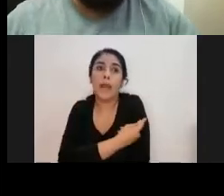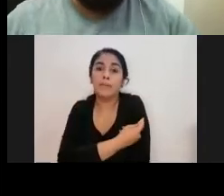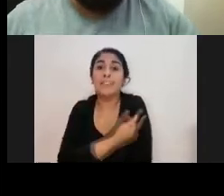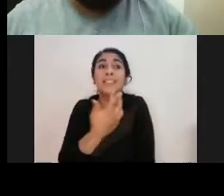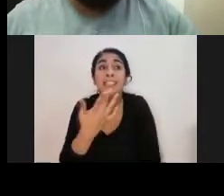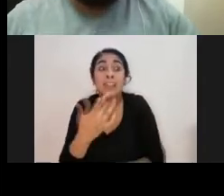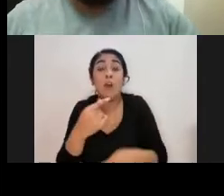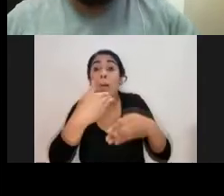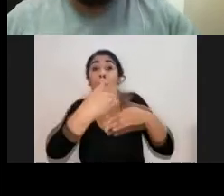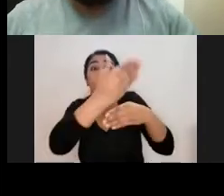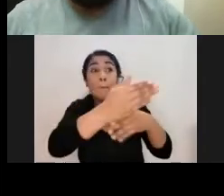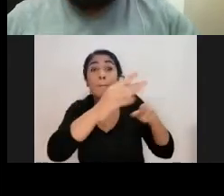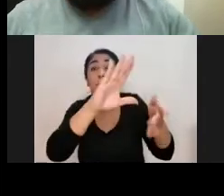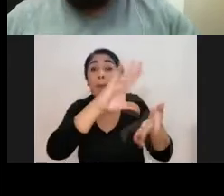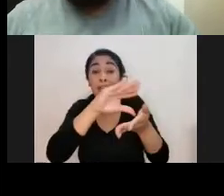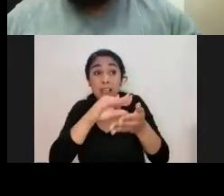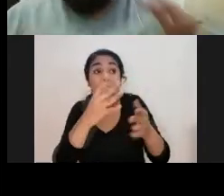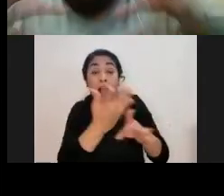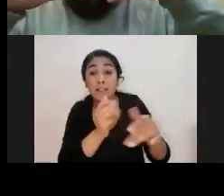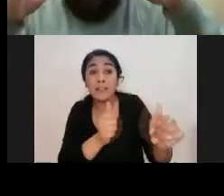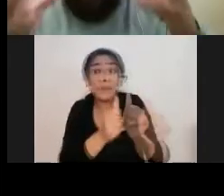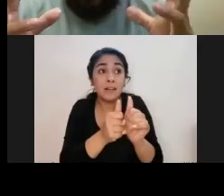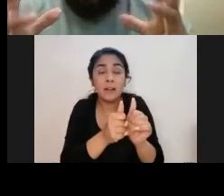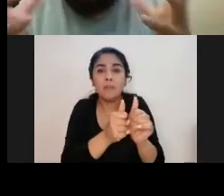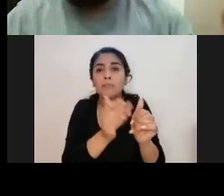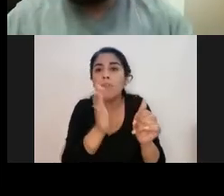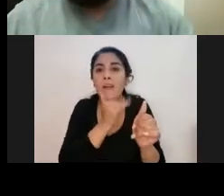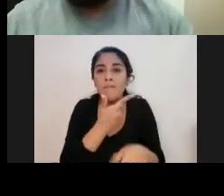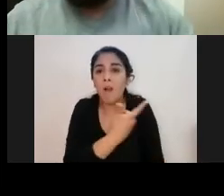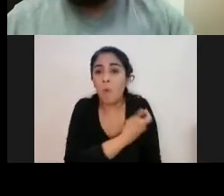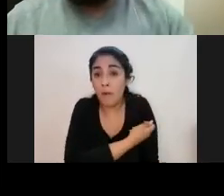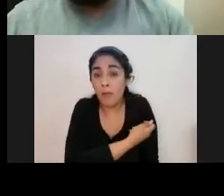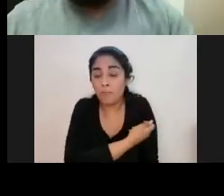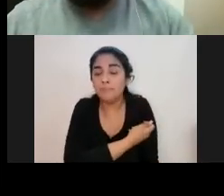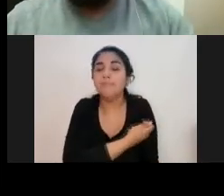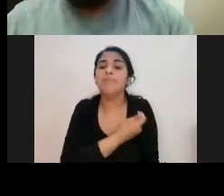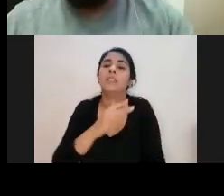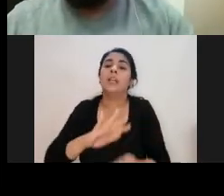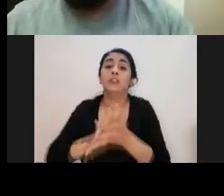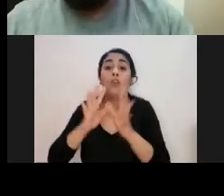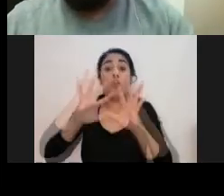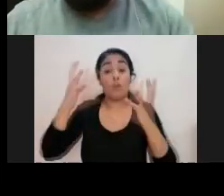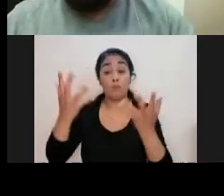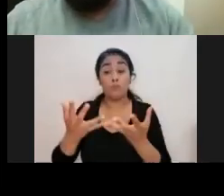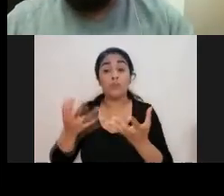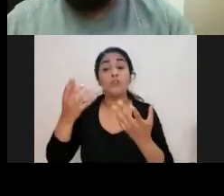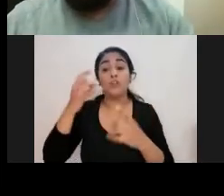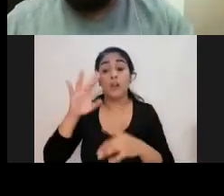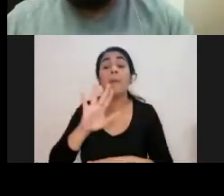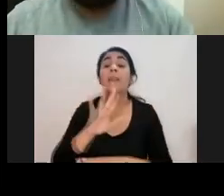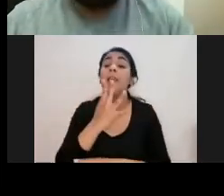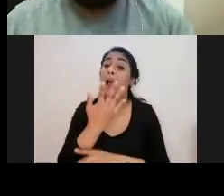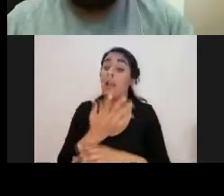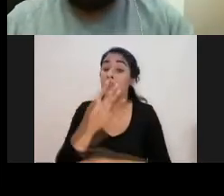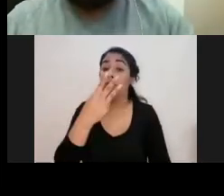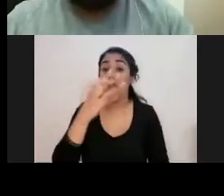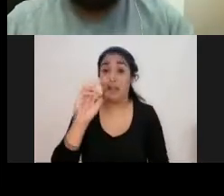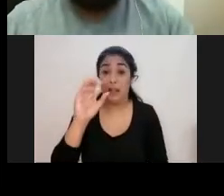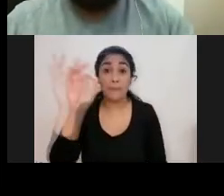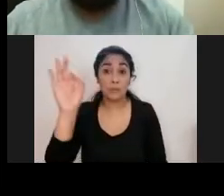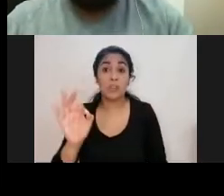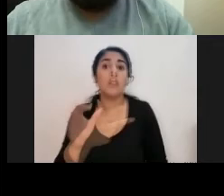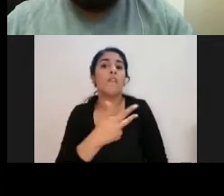índice. Y a nivel mundial, solo tenemos un 30% de vacunación, ¿ya? Entonces, igual,